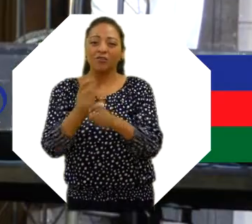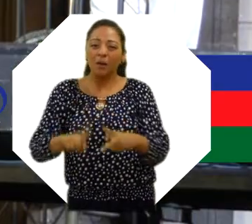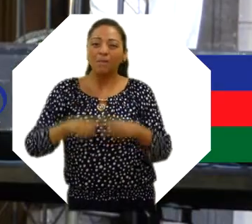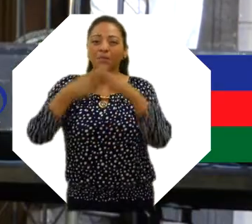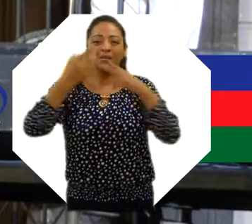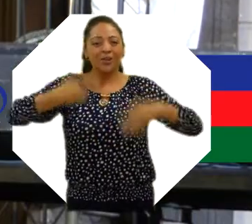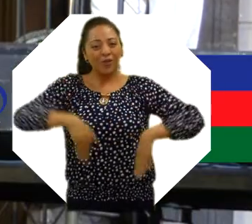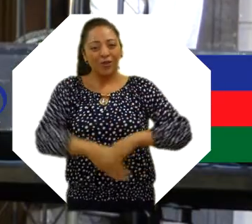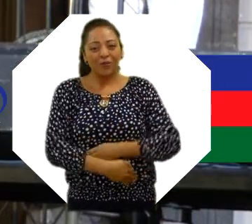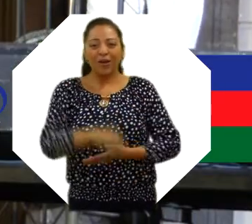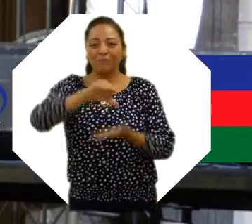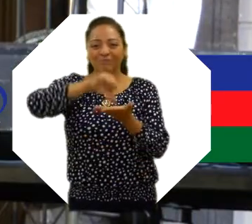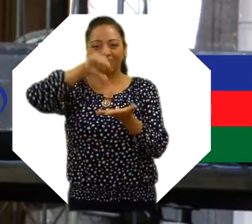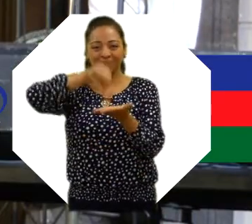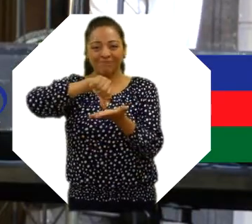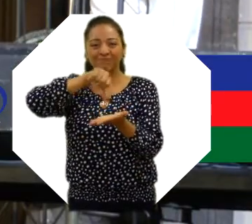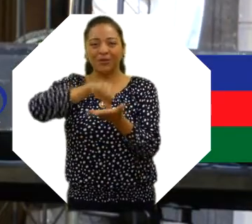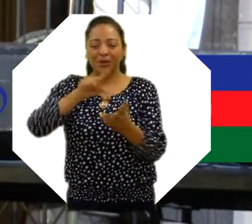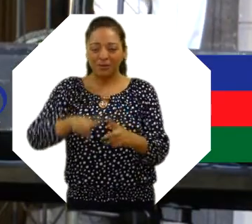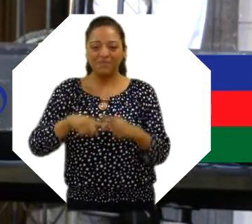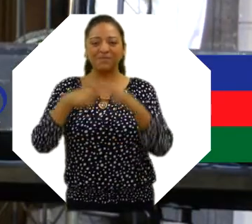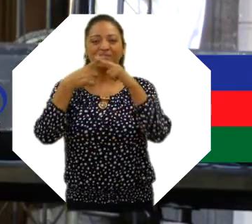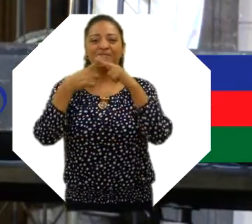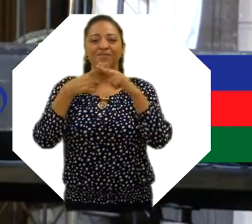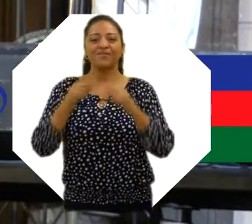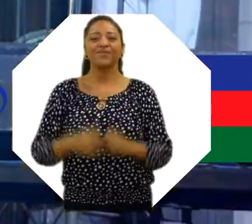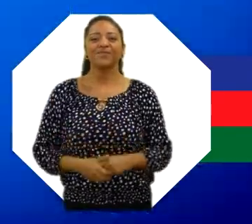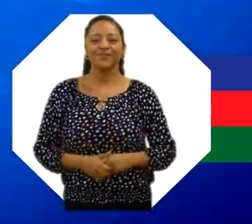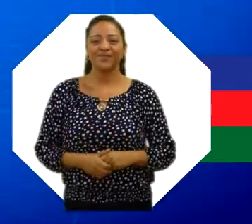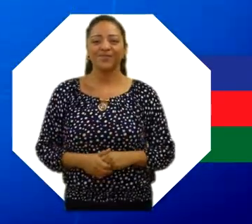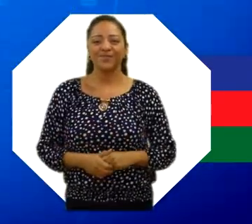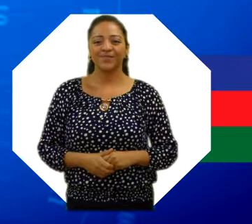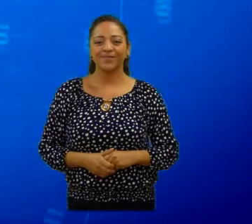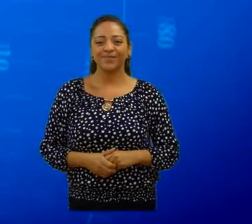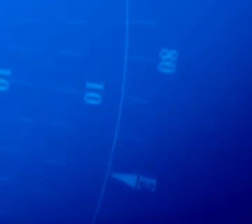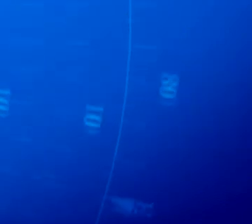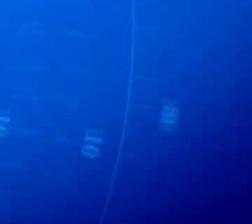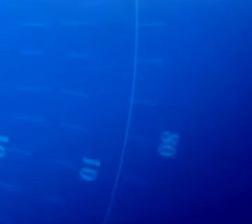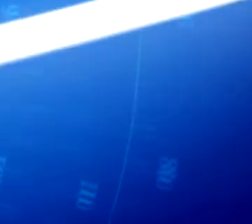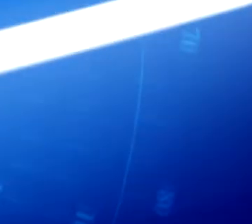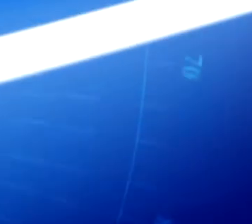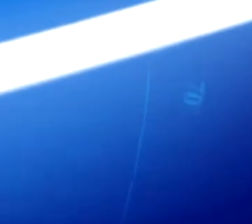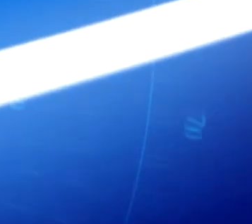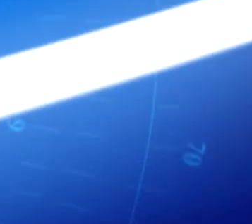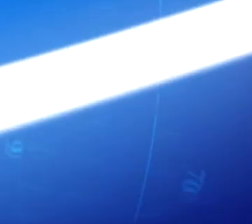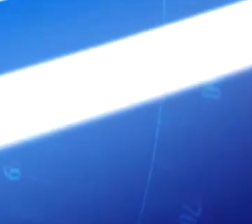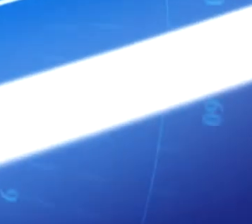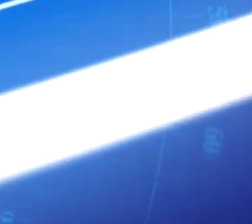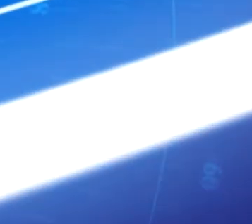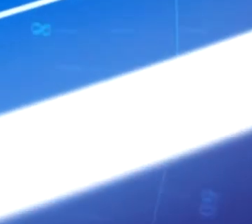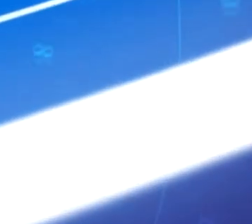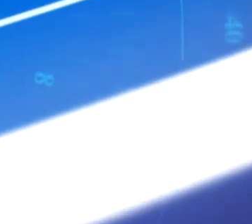de erección de Villa de Otavalo a la categoría de ciudad. Juntos caminamos. Batalla Tulipán.